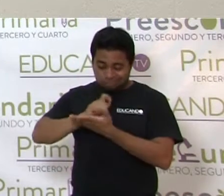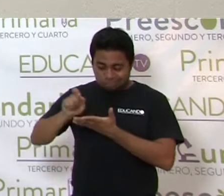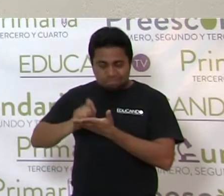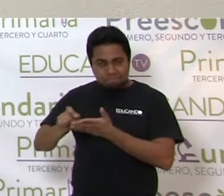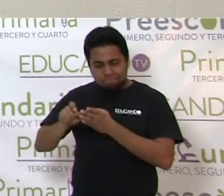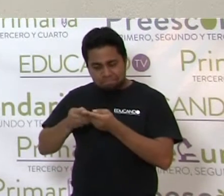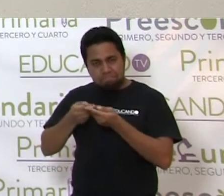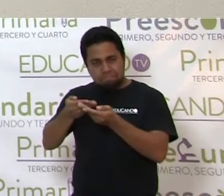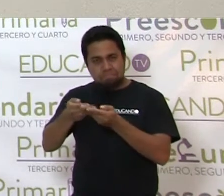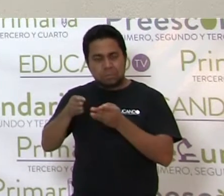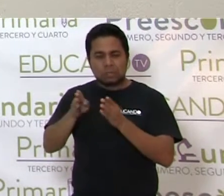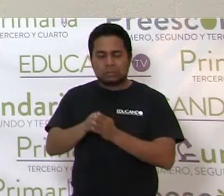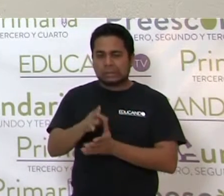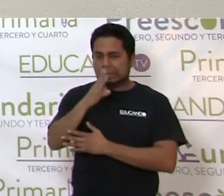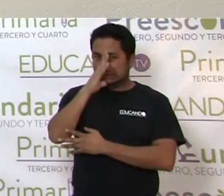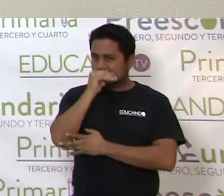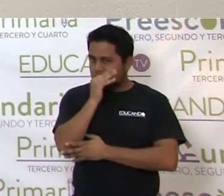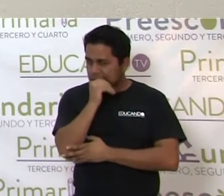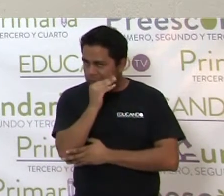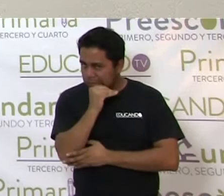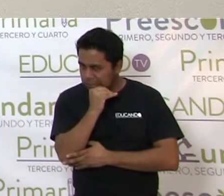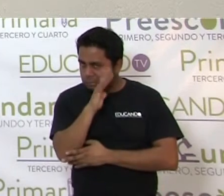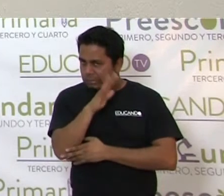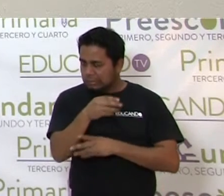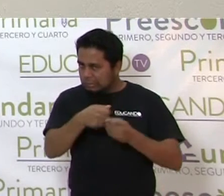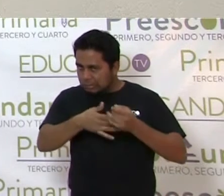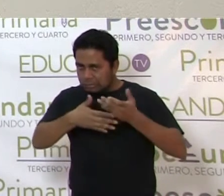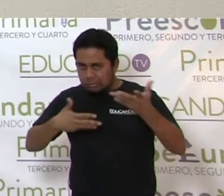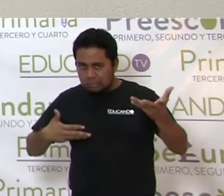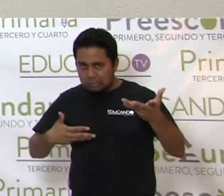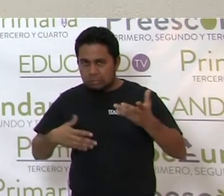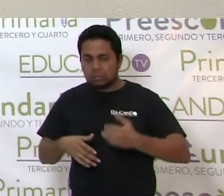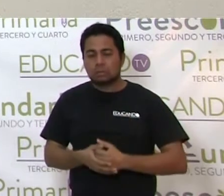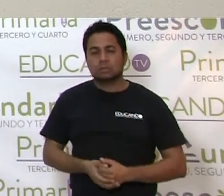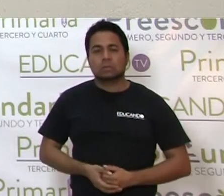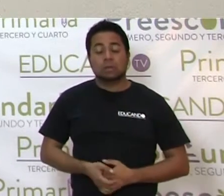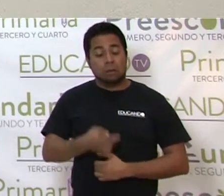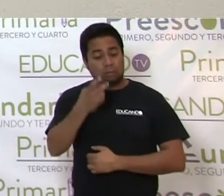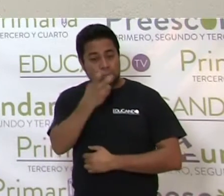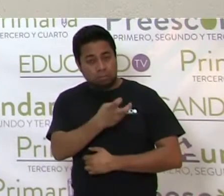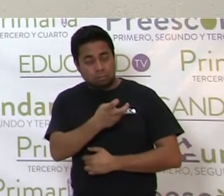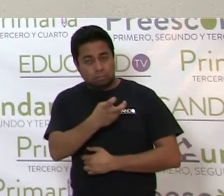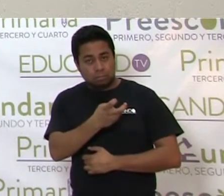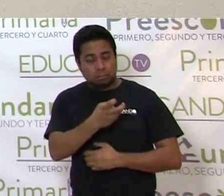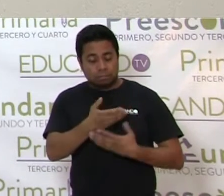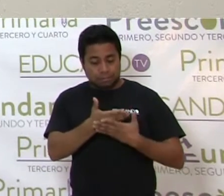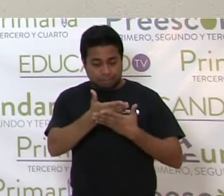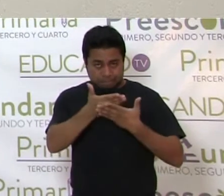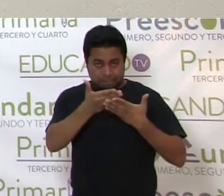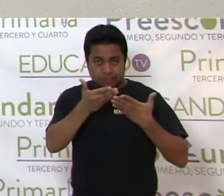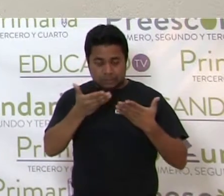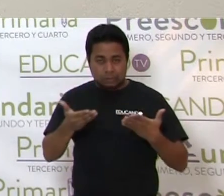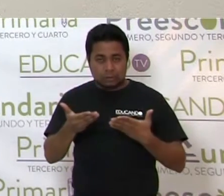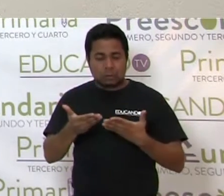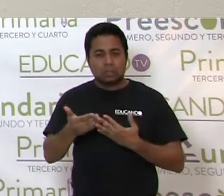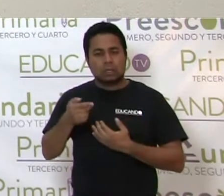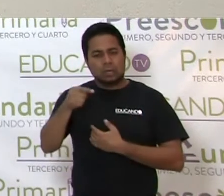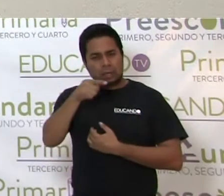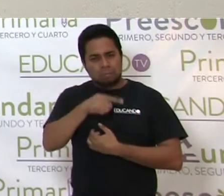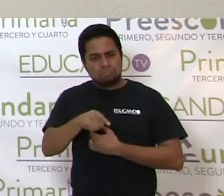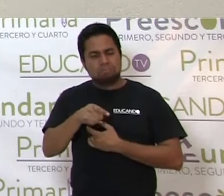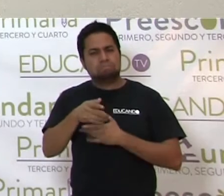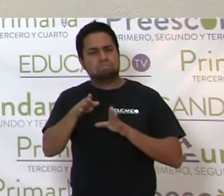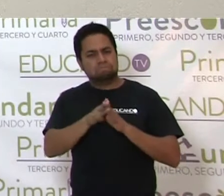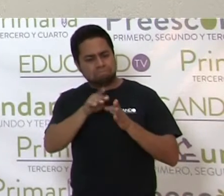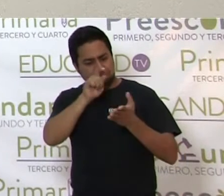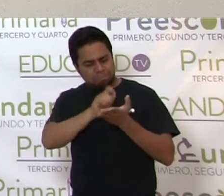sido fragorosa e interminable. De este modo, sin embargo, el trabajo previsto